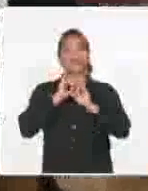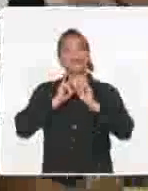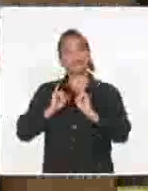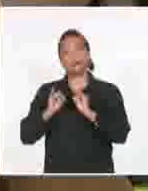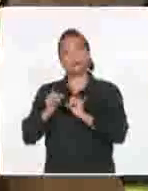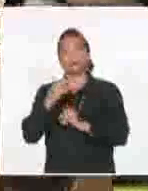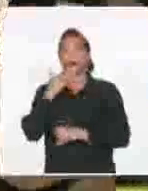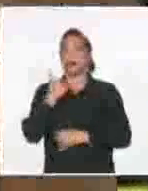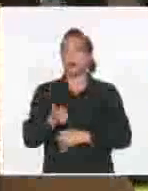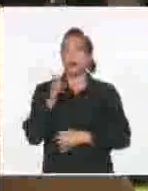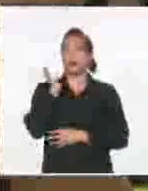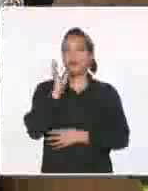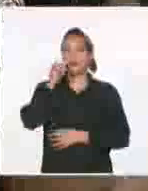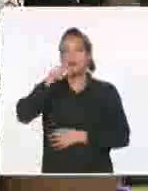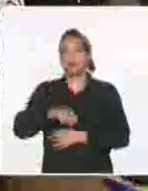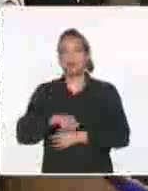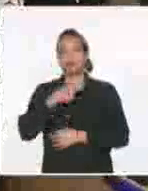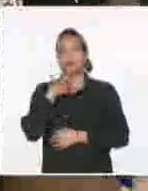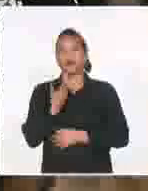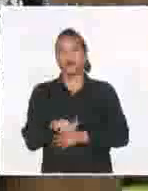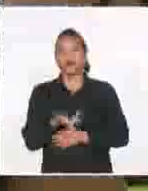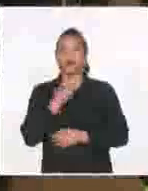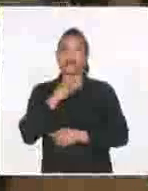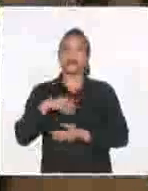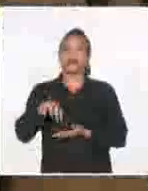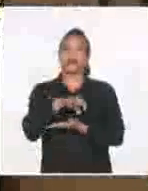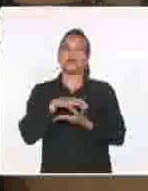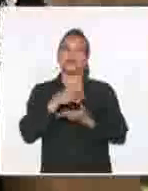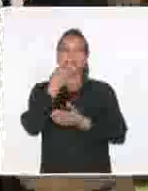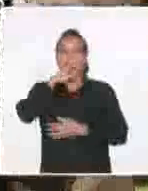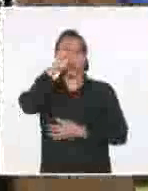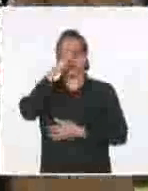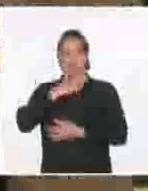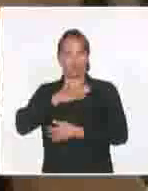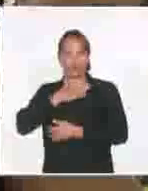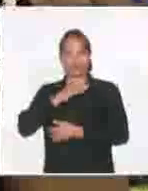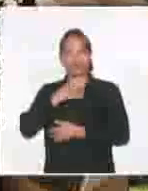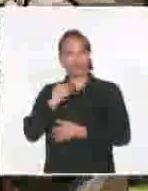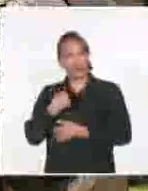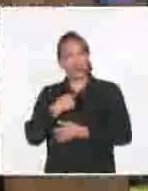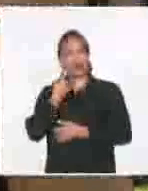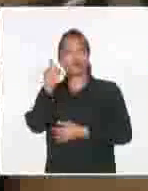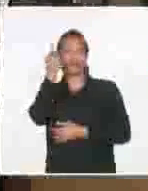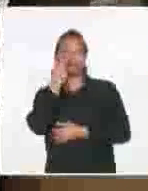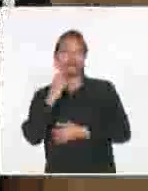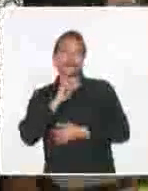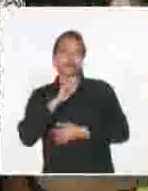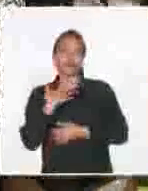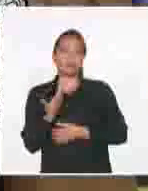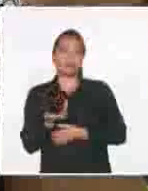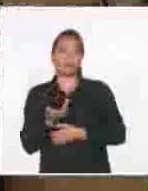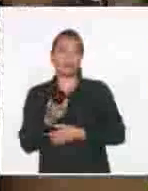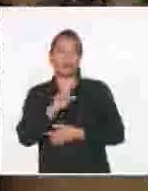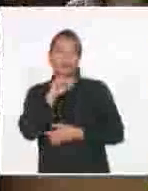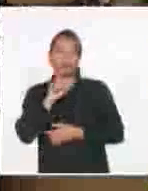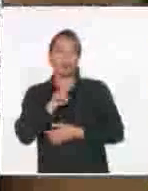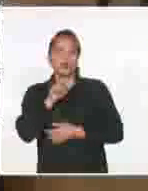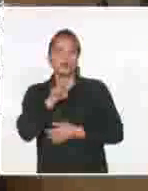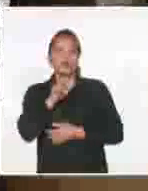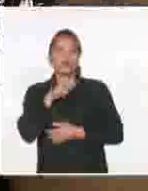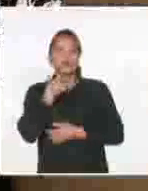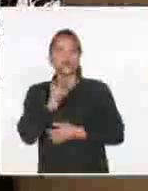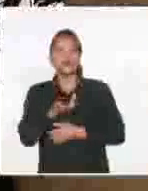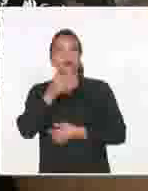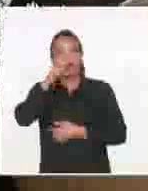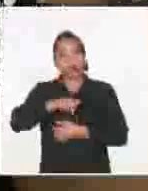de la conferencia de hoy amerita esta posición cubana, pero mi pregunta va un poco basada a que usted hoy